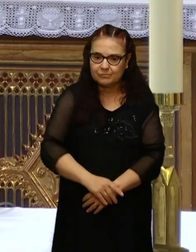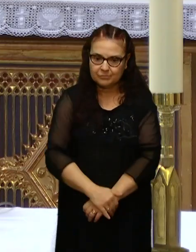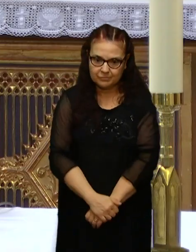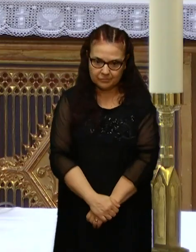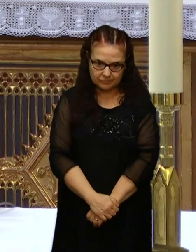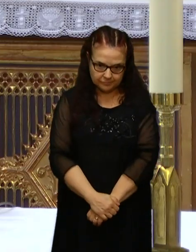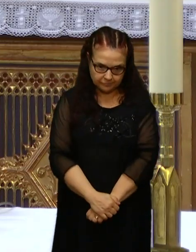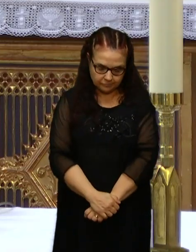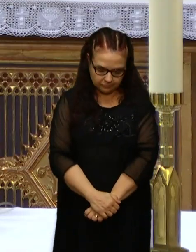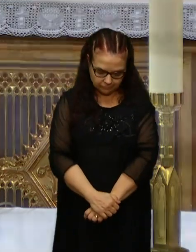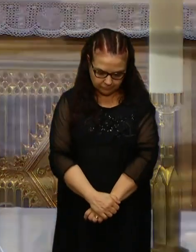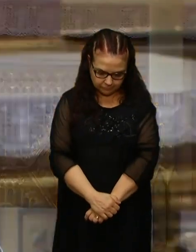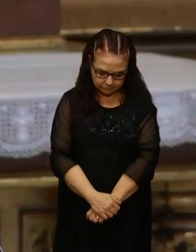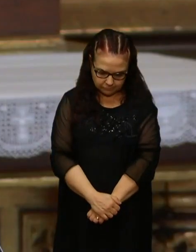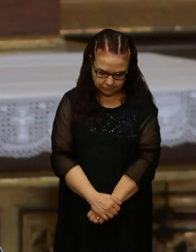vosotros.